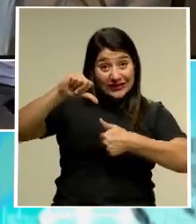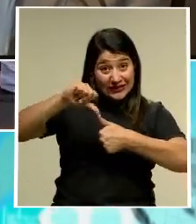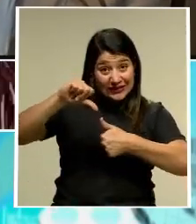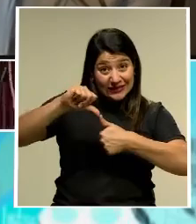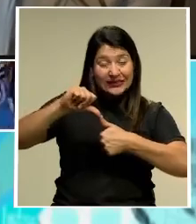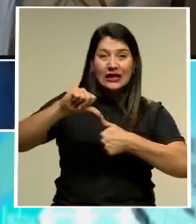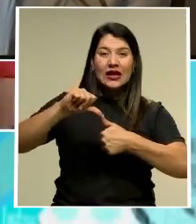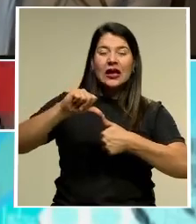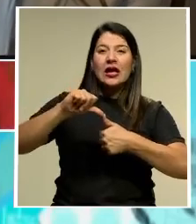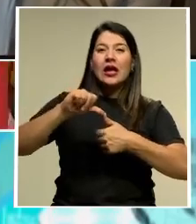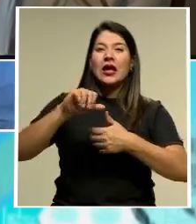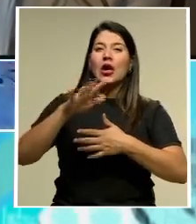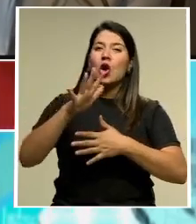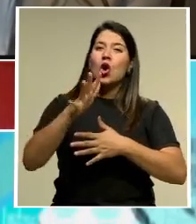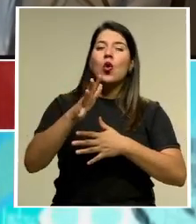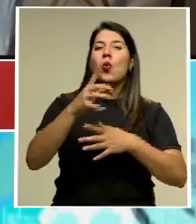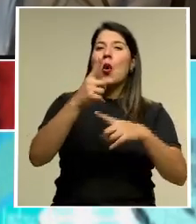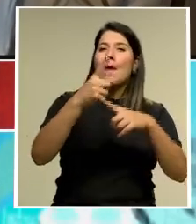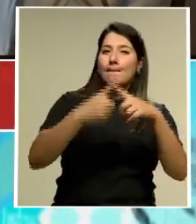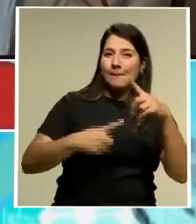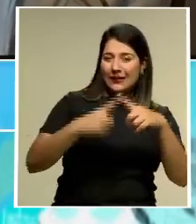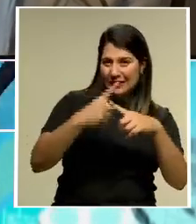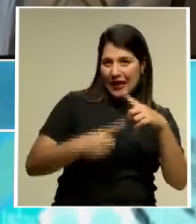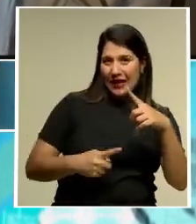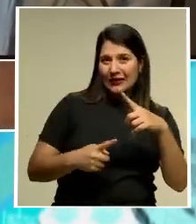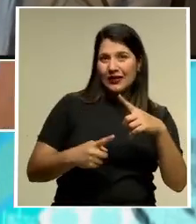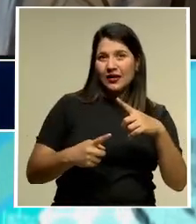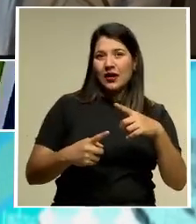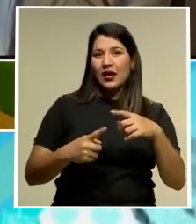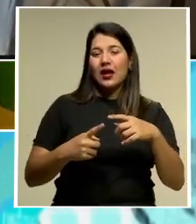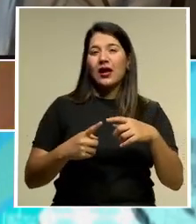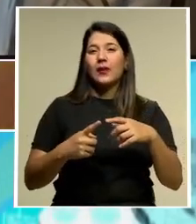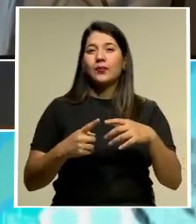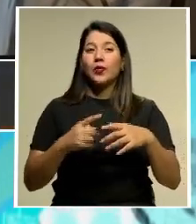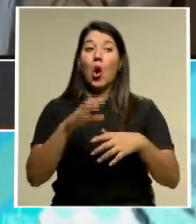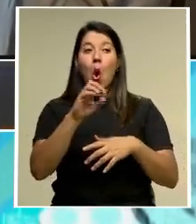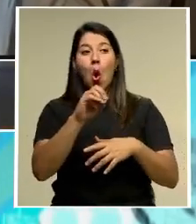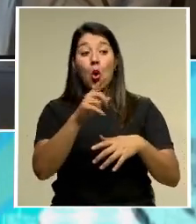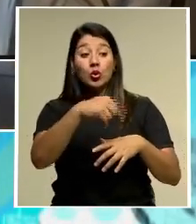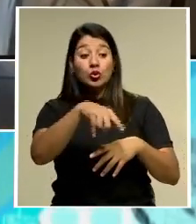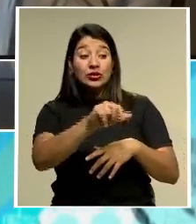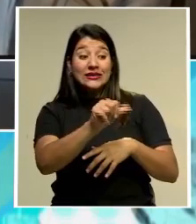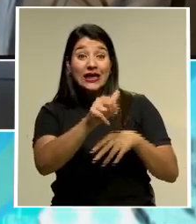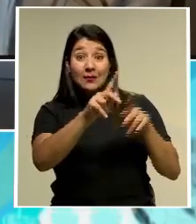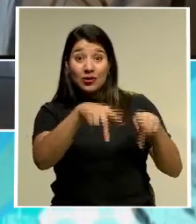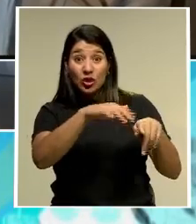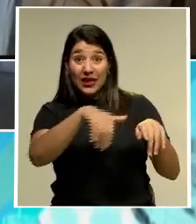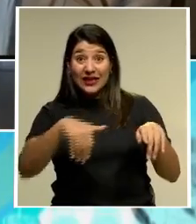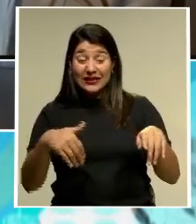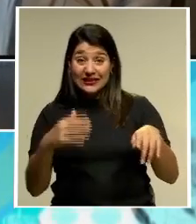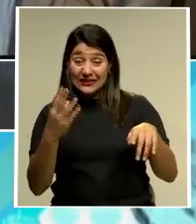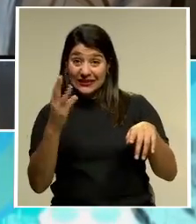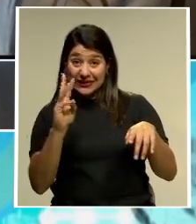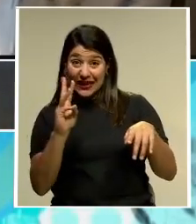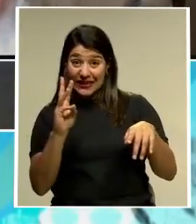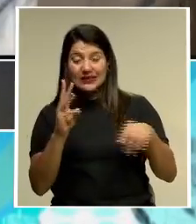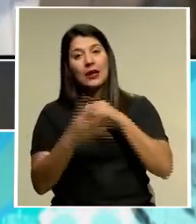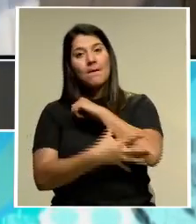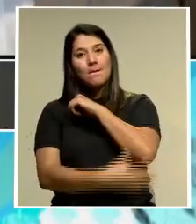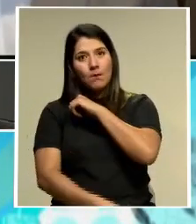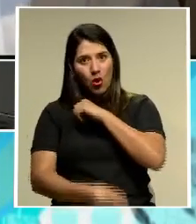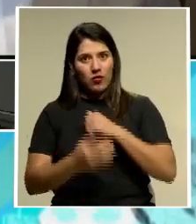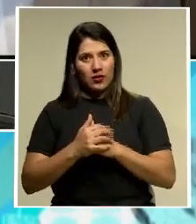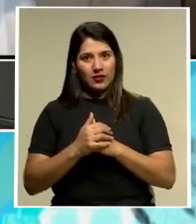6 de cada uno de los habitantes son pobres, son mayorías muy amplias de miseria y